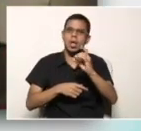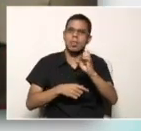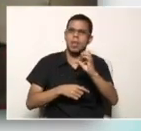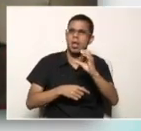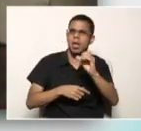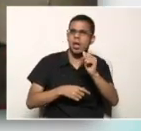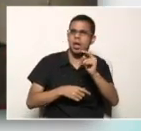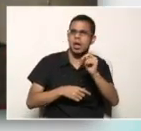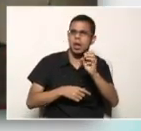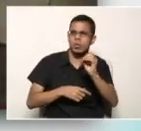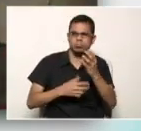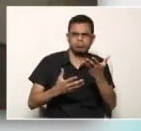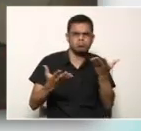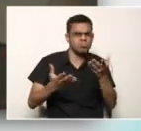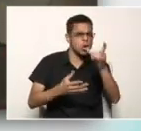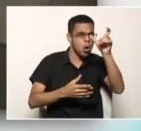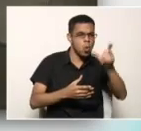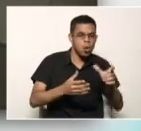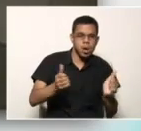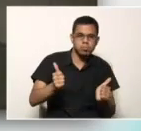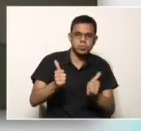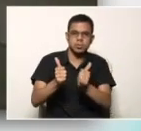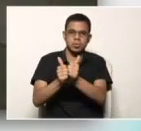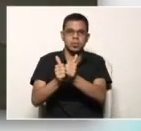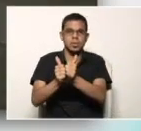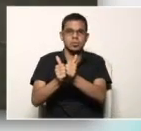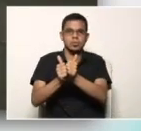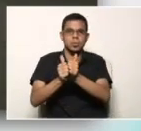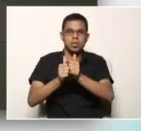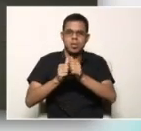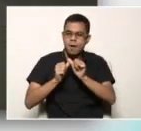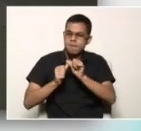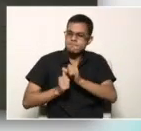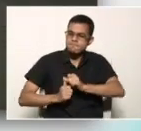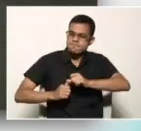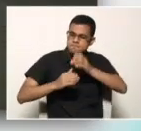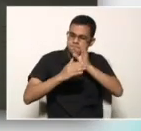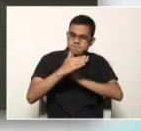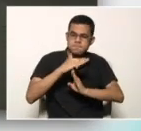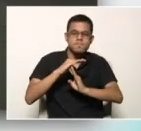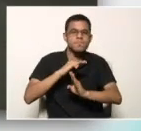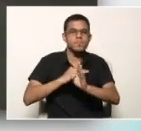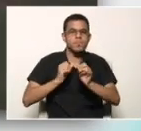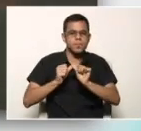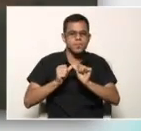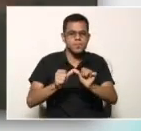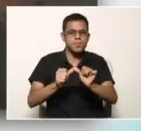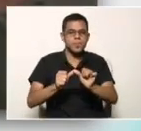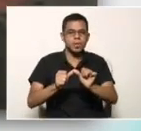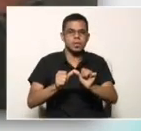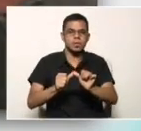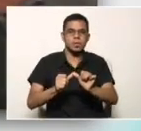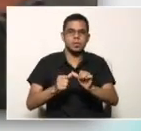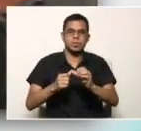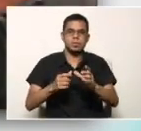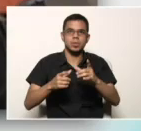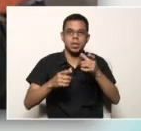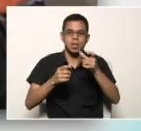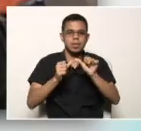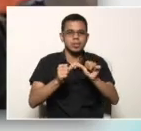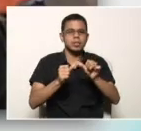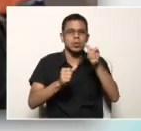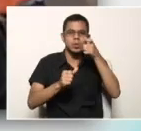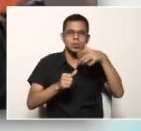un acompañante fiel del ideal bolivariano y practicante del mismo. ¿Qué es el patriotismo? El patriotismo es ese